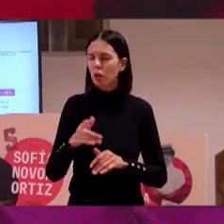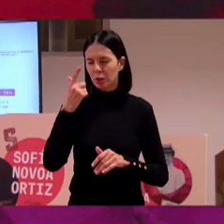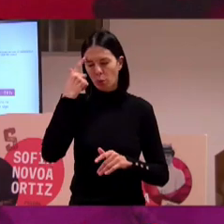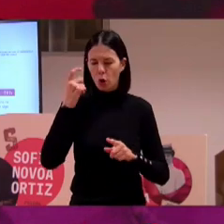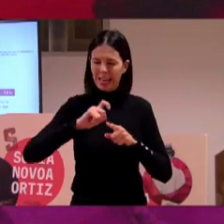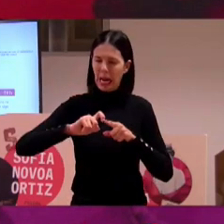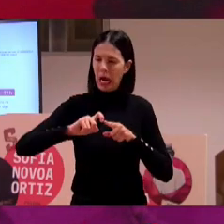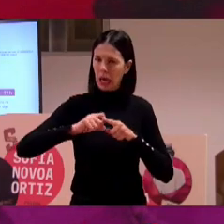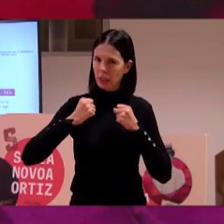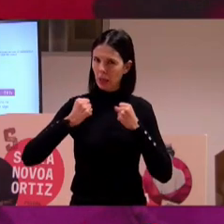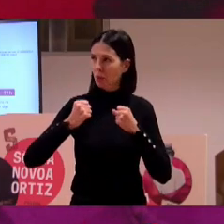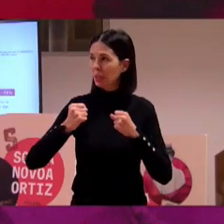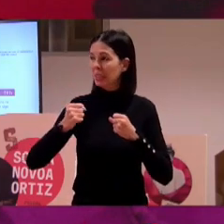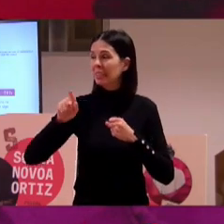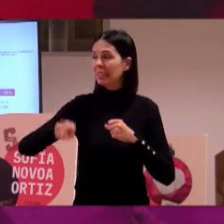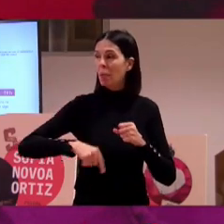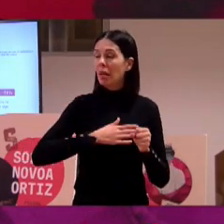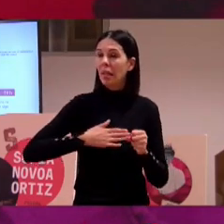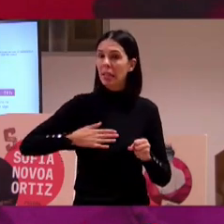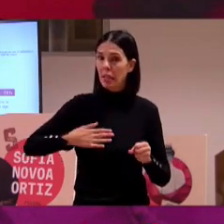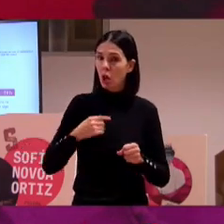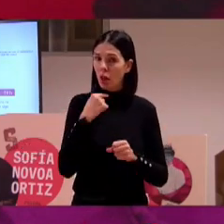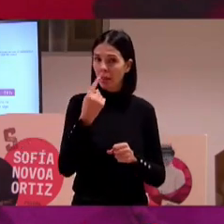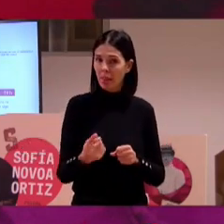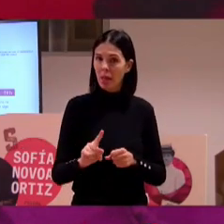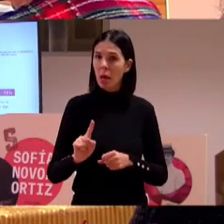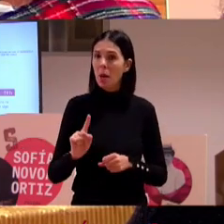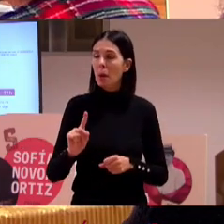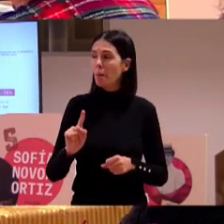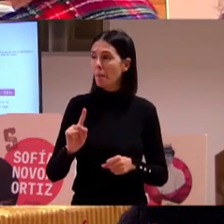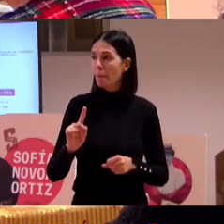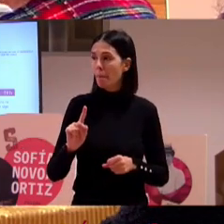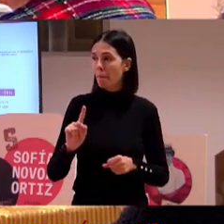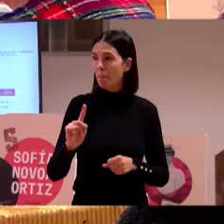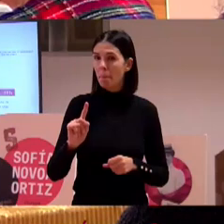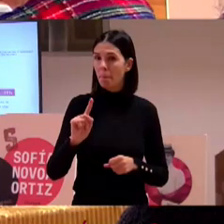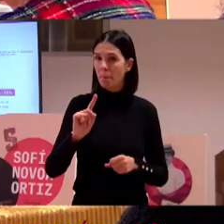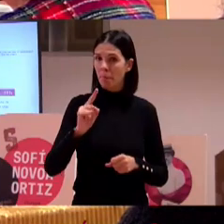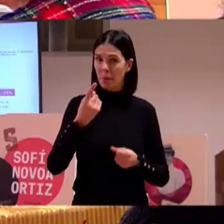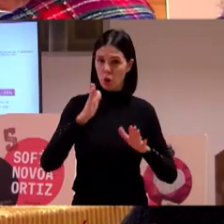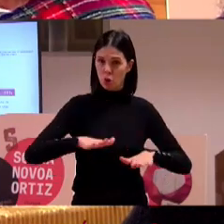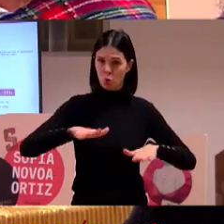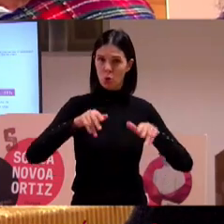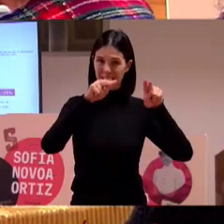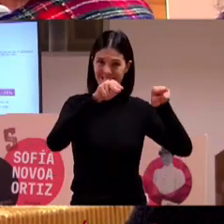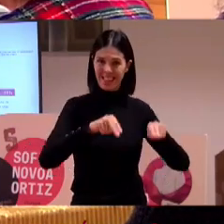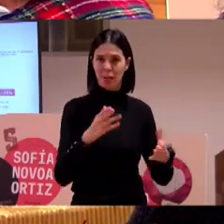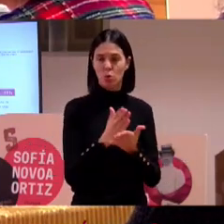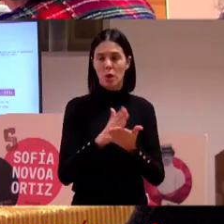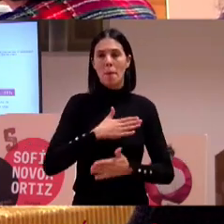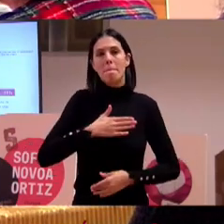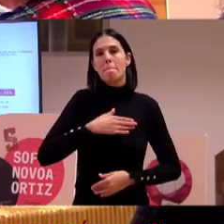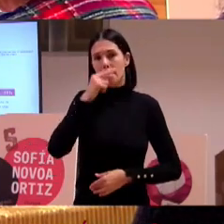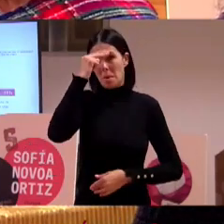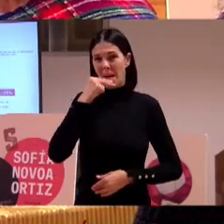gen, bueno, ese mismo gen carácter. El primero que estuvo en la residencia de estudiantes fue mi padre. Sí,